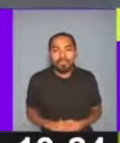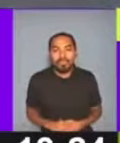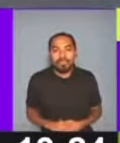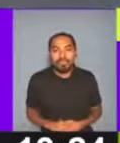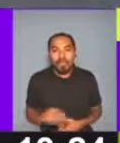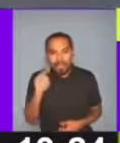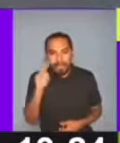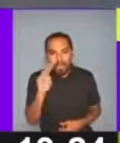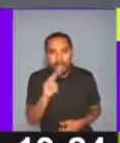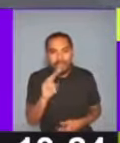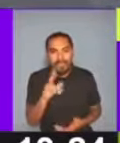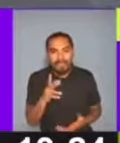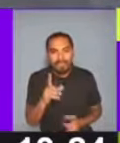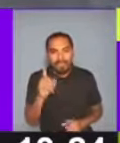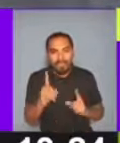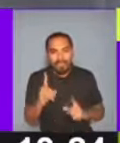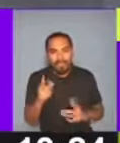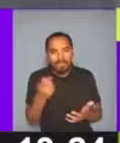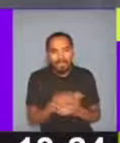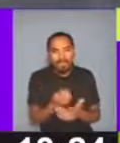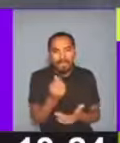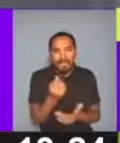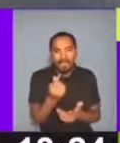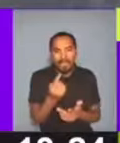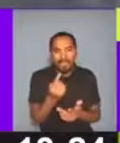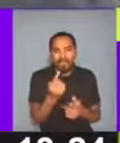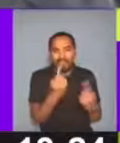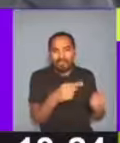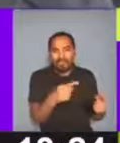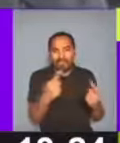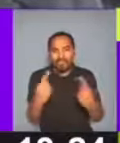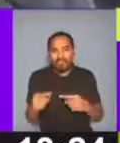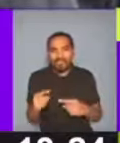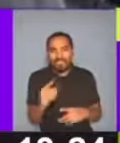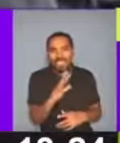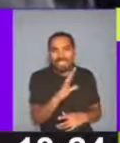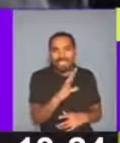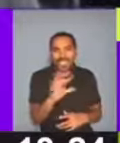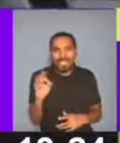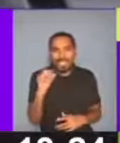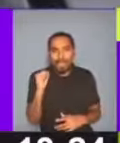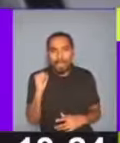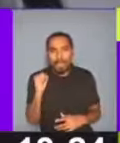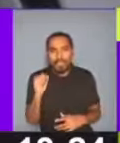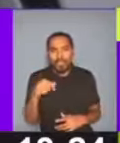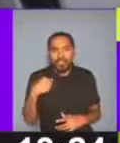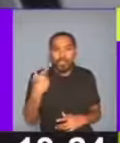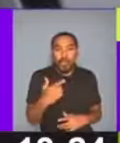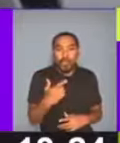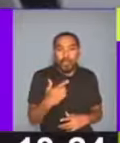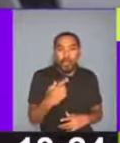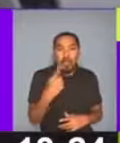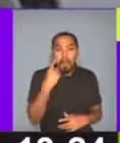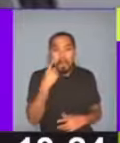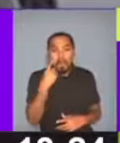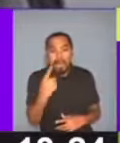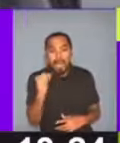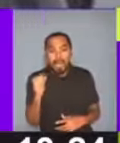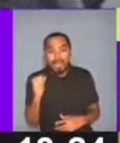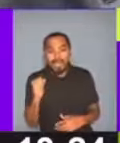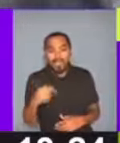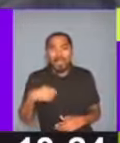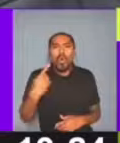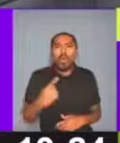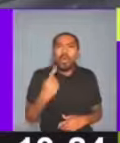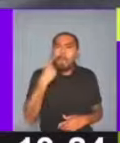que los precios varían también, porque se cobraba 500 pesos, después llegó a cobrarse 1.000 pesos, 1.200 pesos. Nosotros fuimos